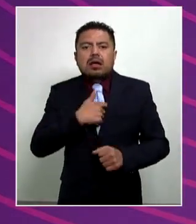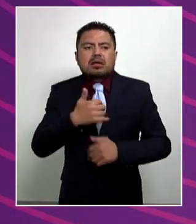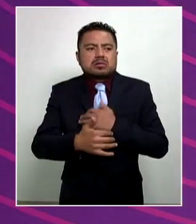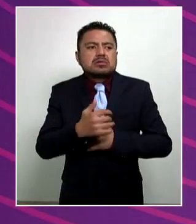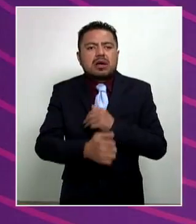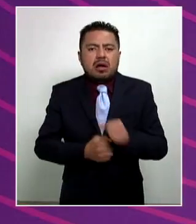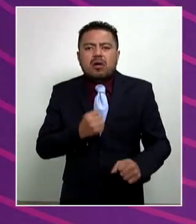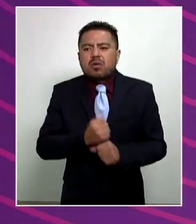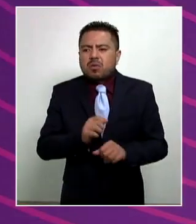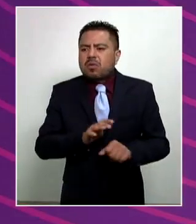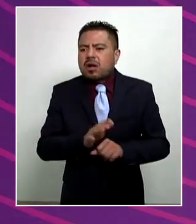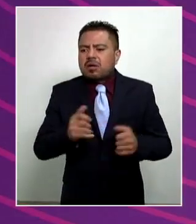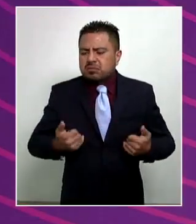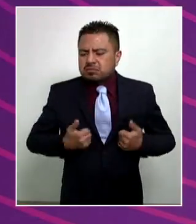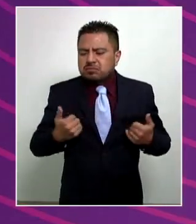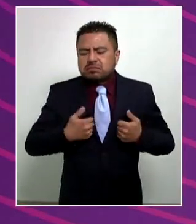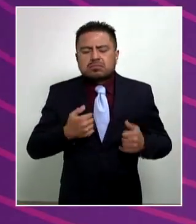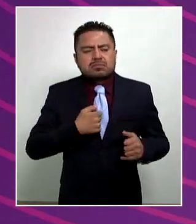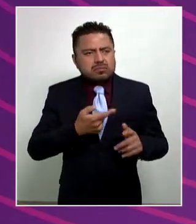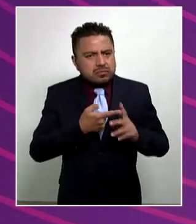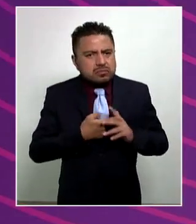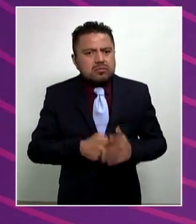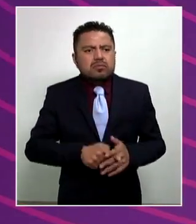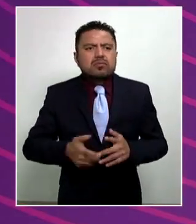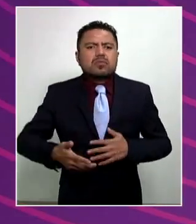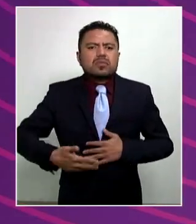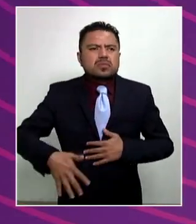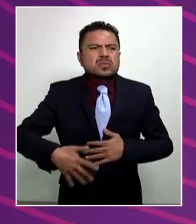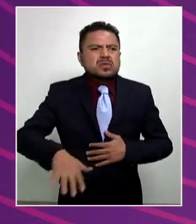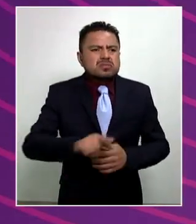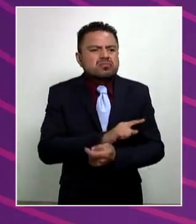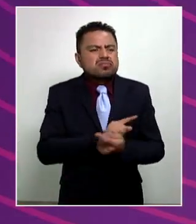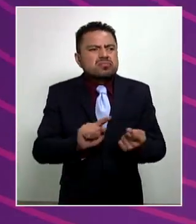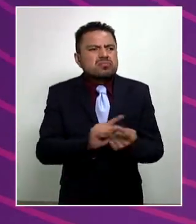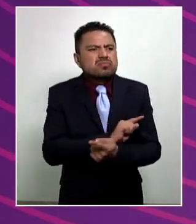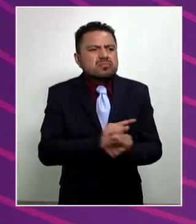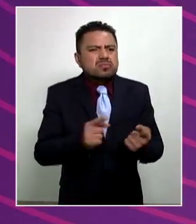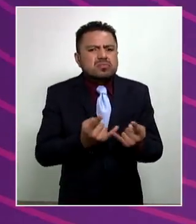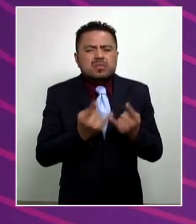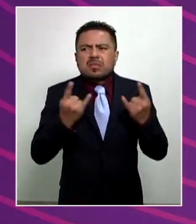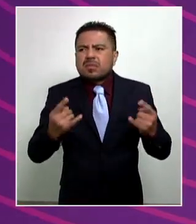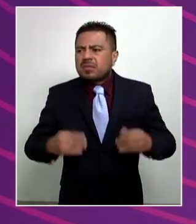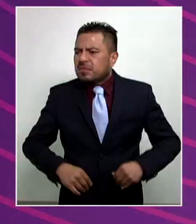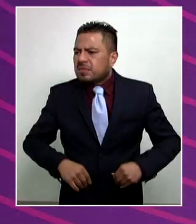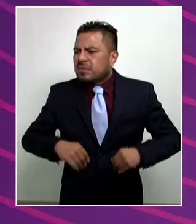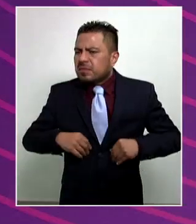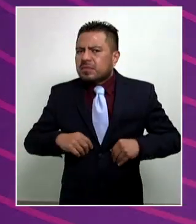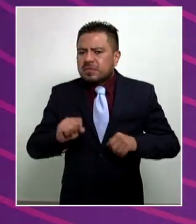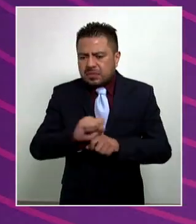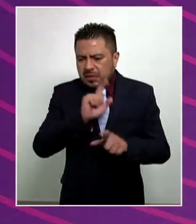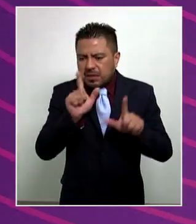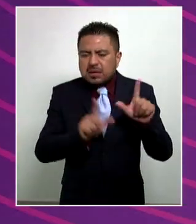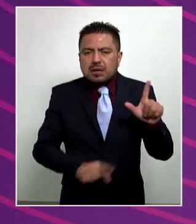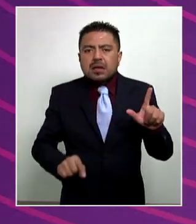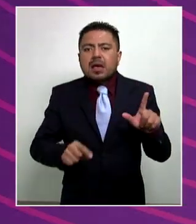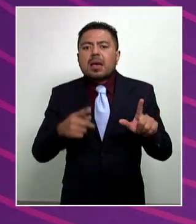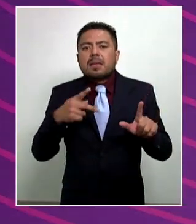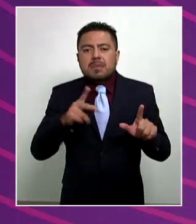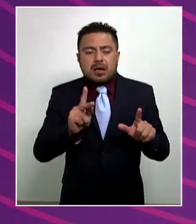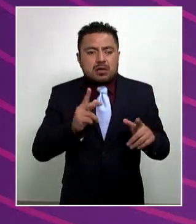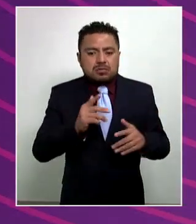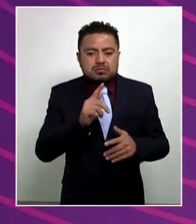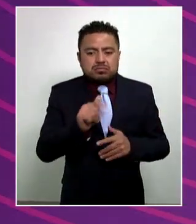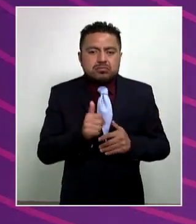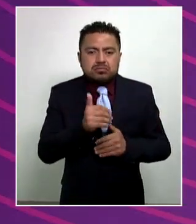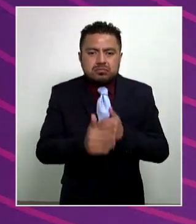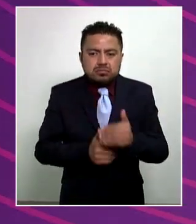años. Uno es joven y uno empieza como a buscarse entre las narrativas de vida y la historia de este país, pero posteriormente